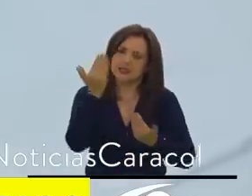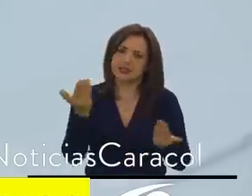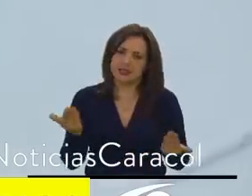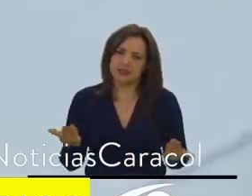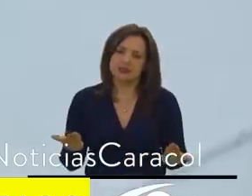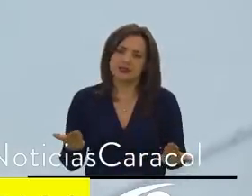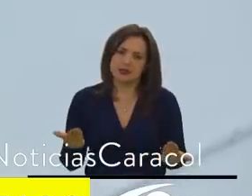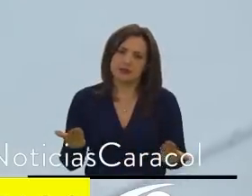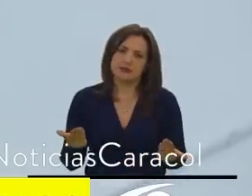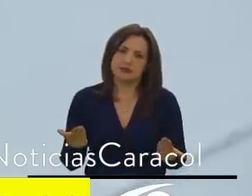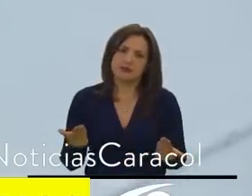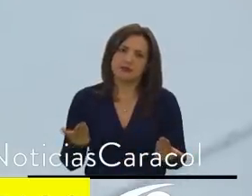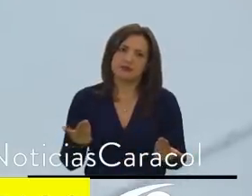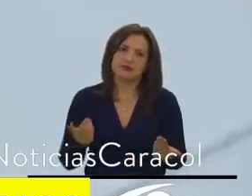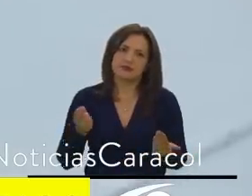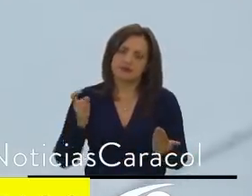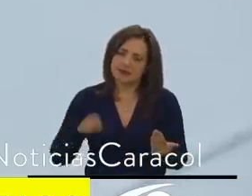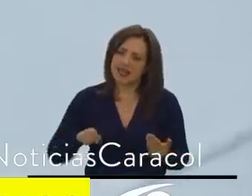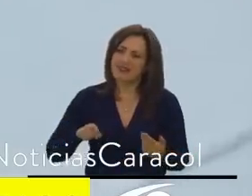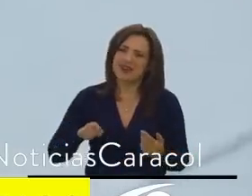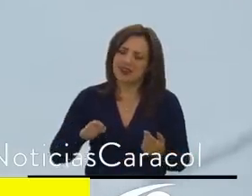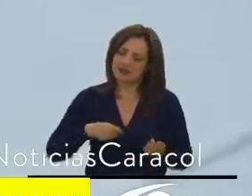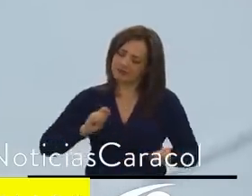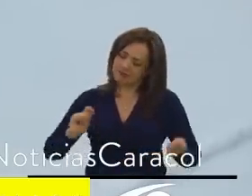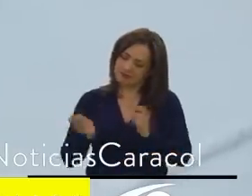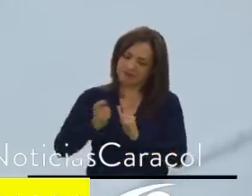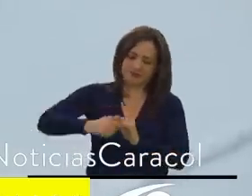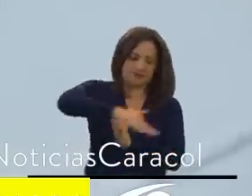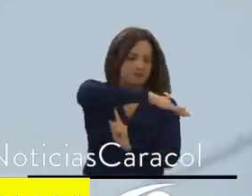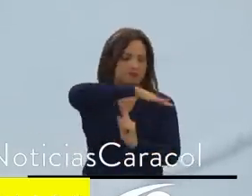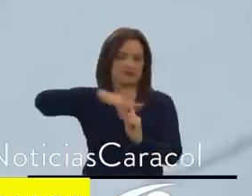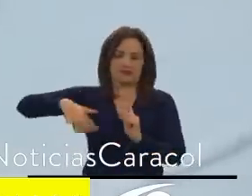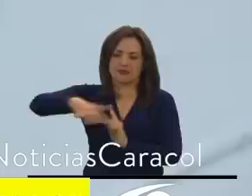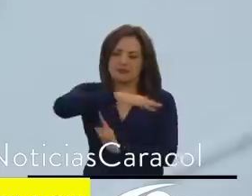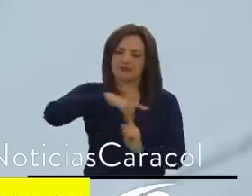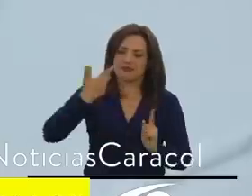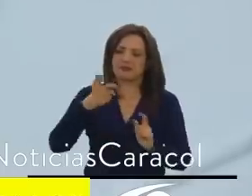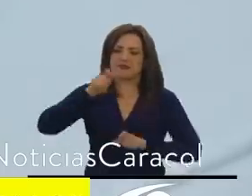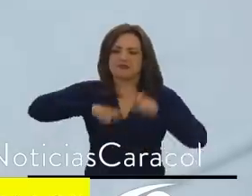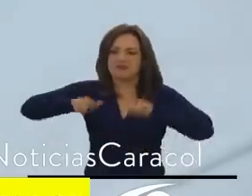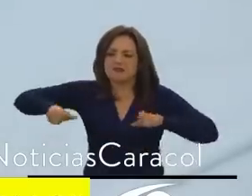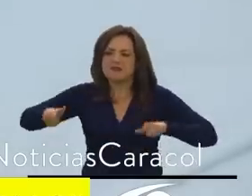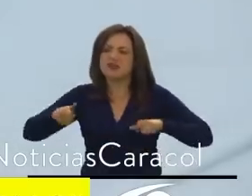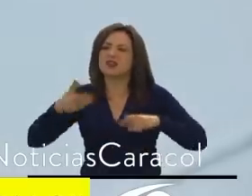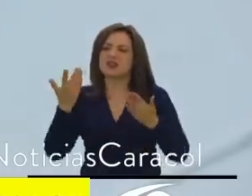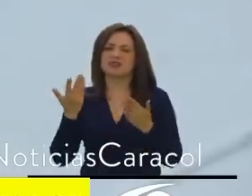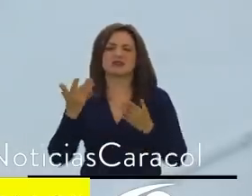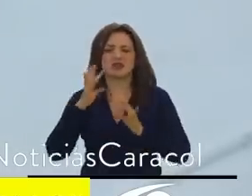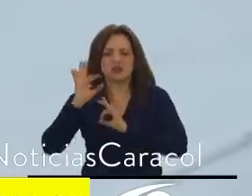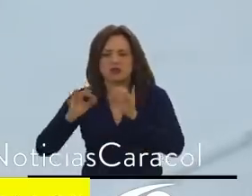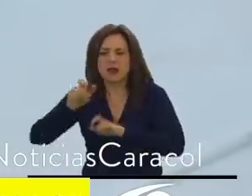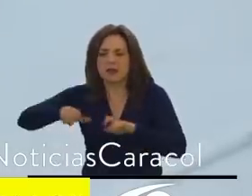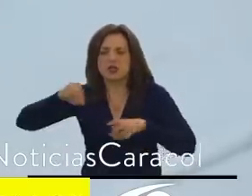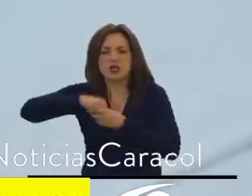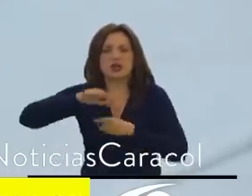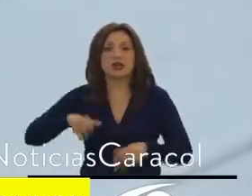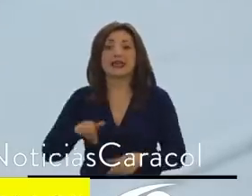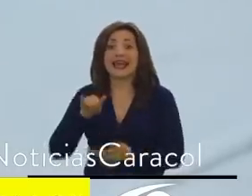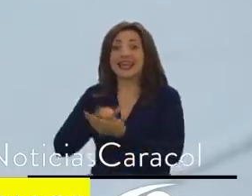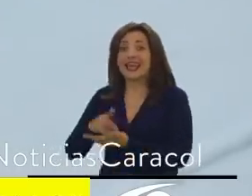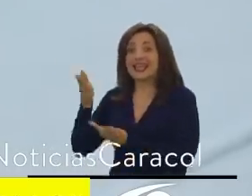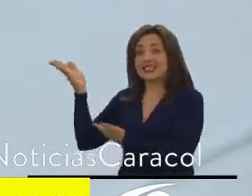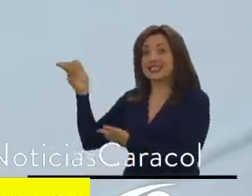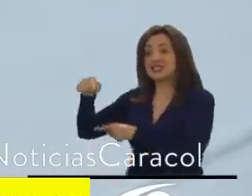empecemos con cambiar nuestro entorno, a llorar la gente en nuestros barrios. Desde este cuarto en el hospital de